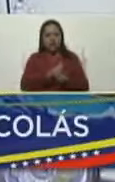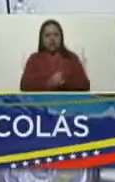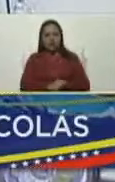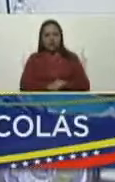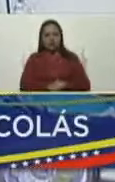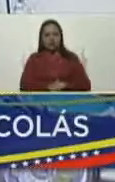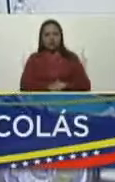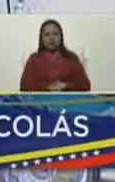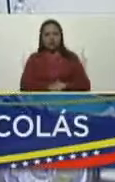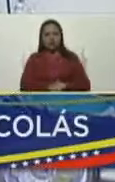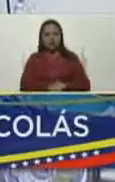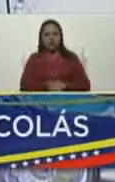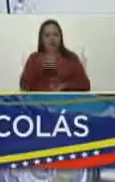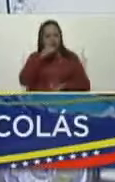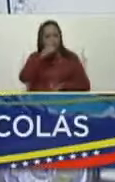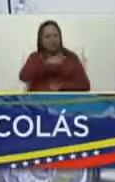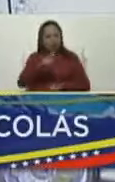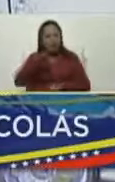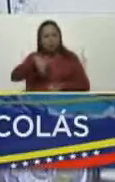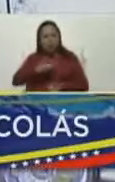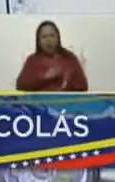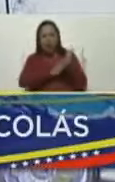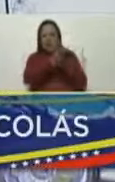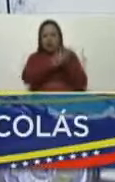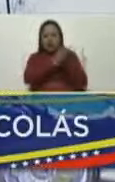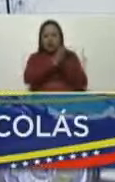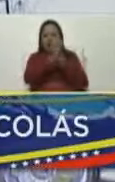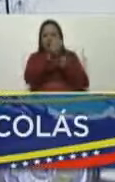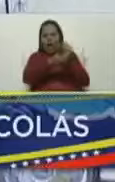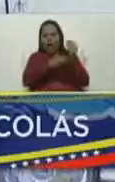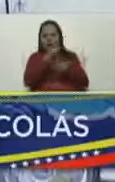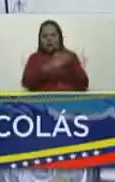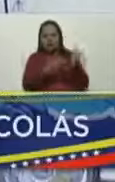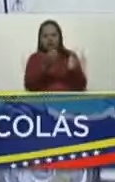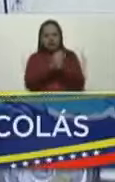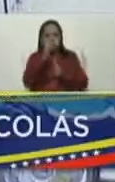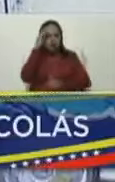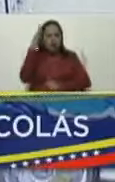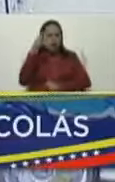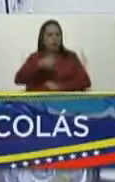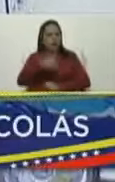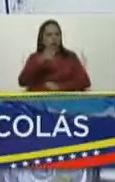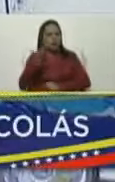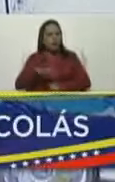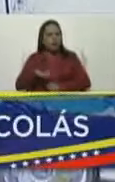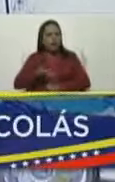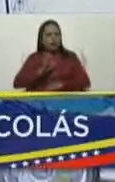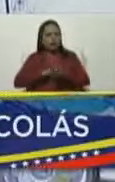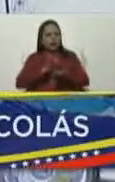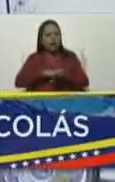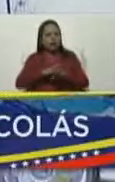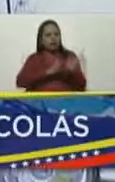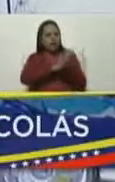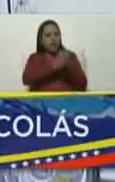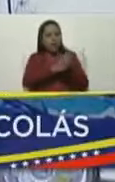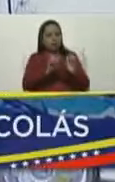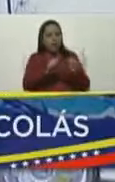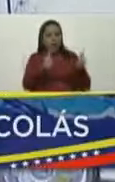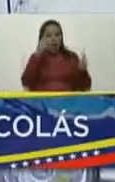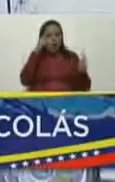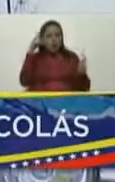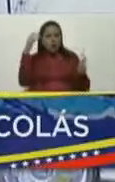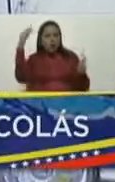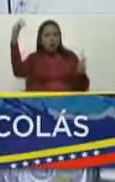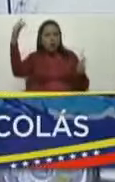Y que la gente pueda emprender y realizar sus sueños, lo más importante. Porque un emprendimiento empieza con un sueño, una